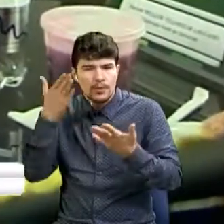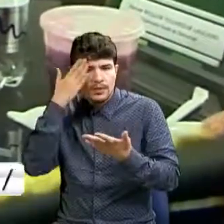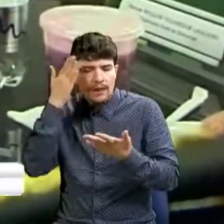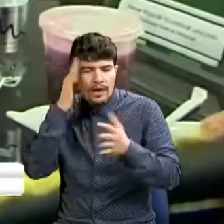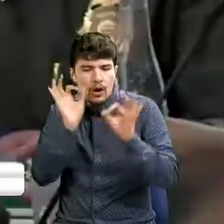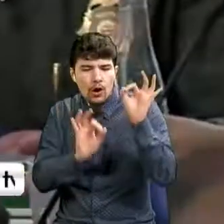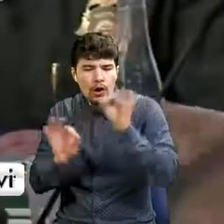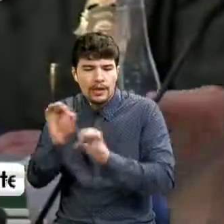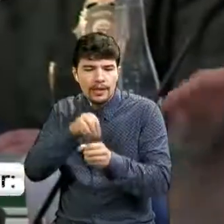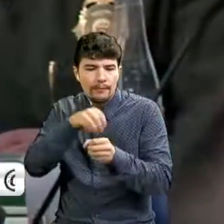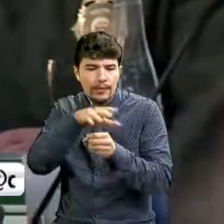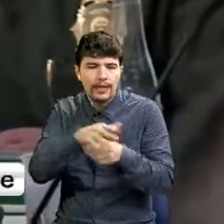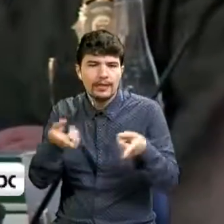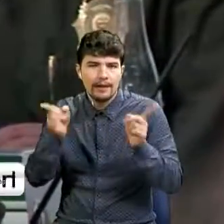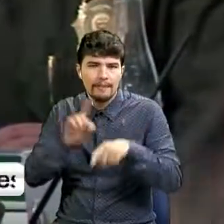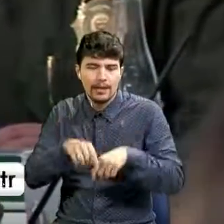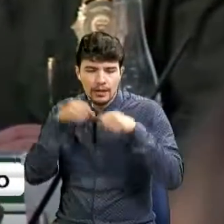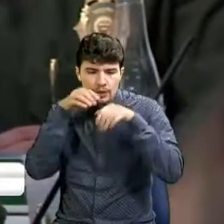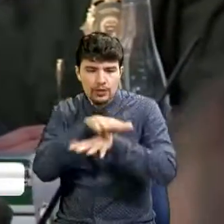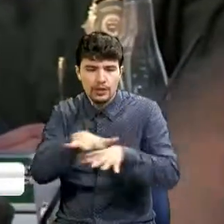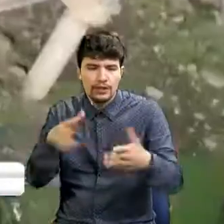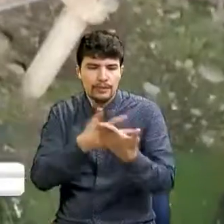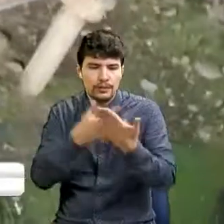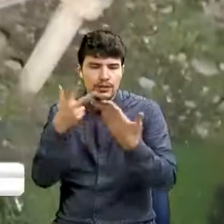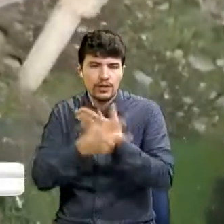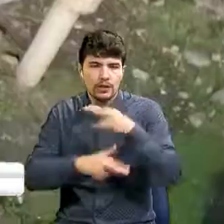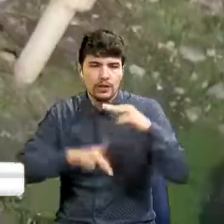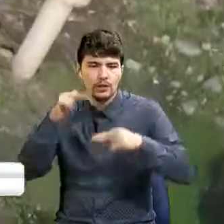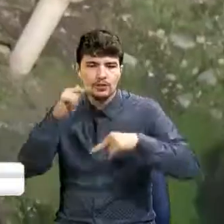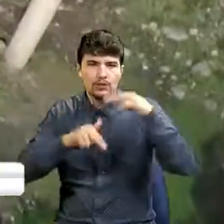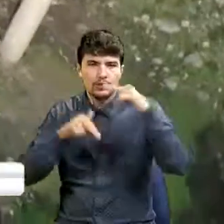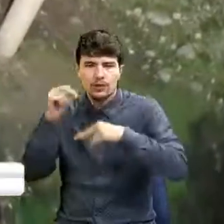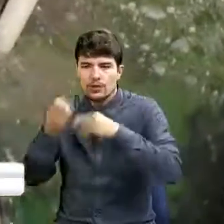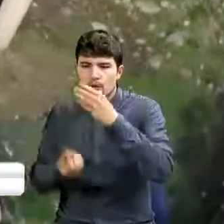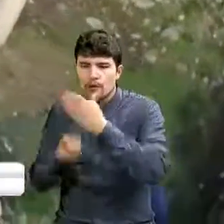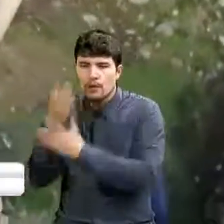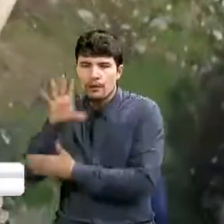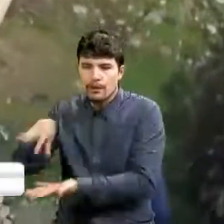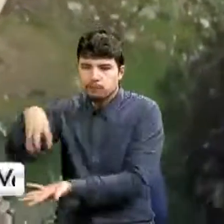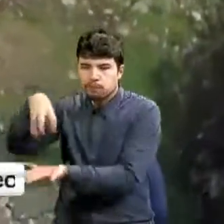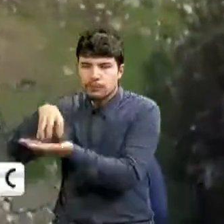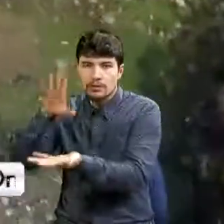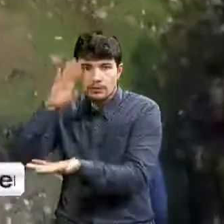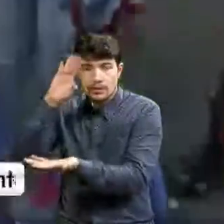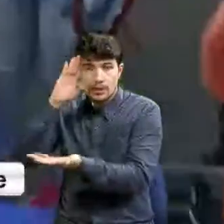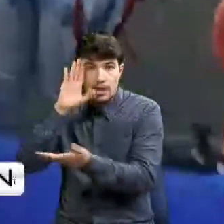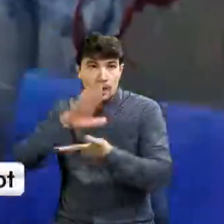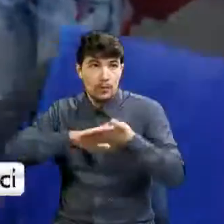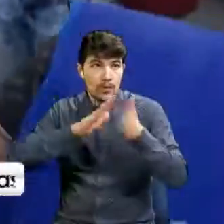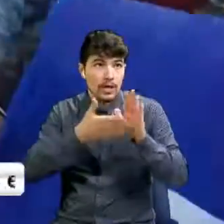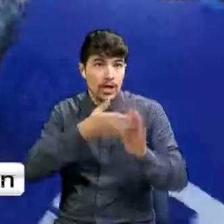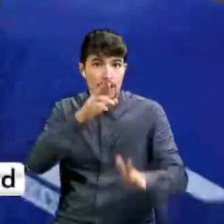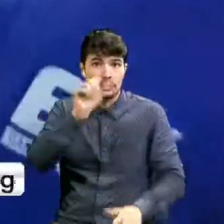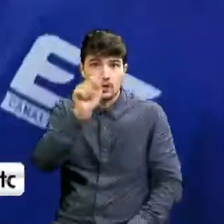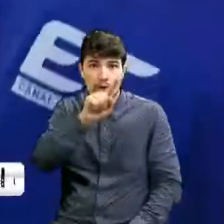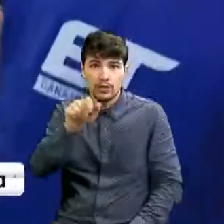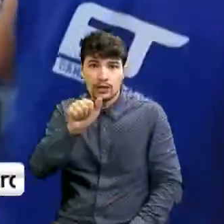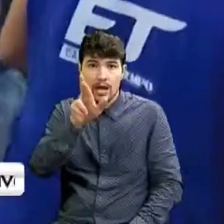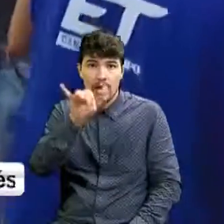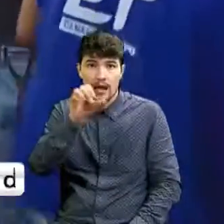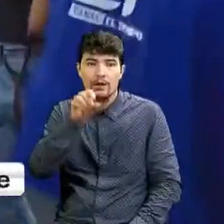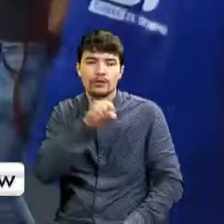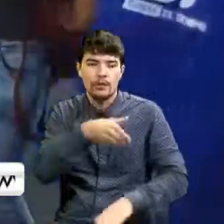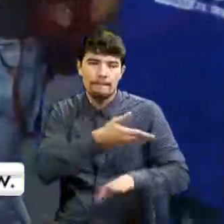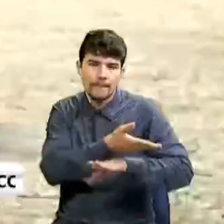público y la socialización del proyecto de construcción de una subestación de policía la cual la comunidad rosarense ha venido pidiendo al gobierno departamental